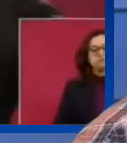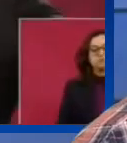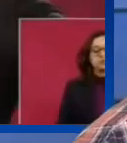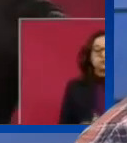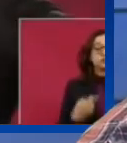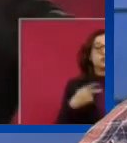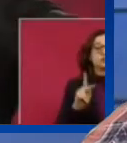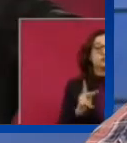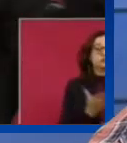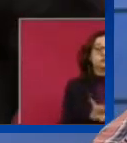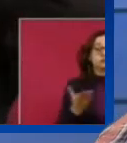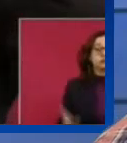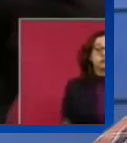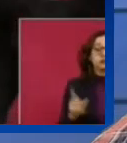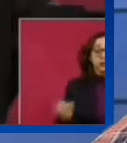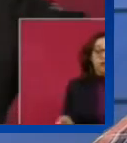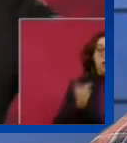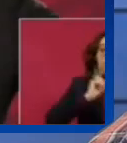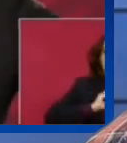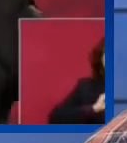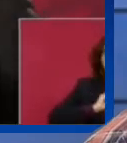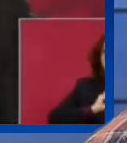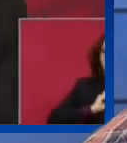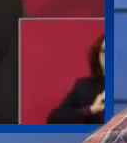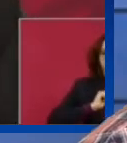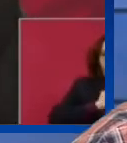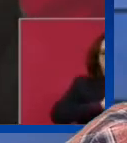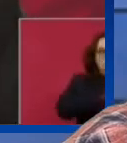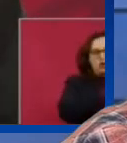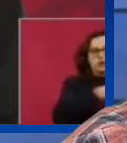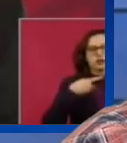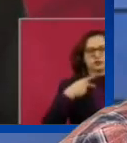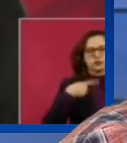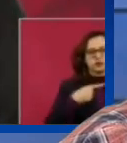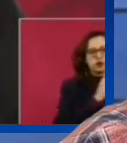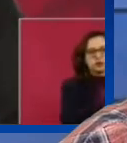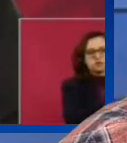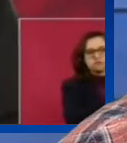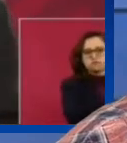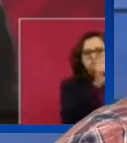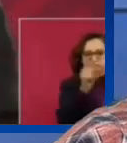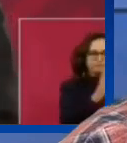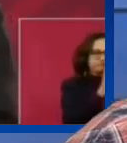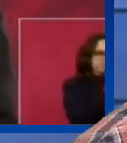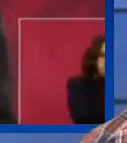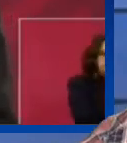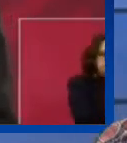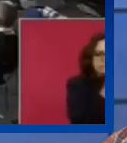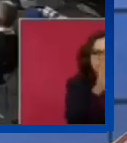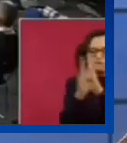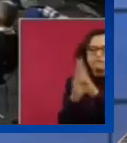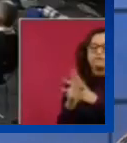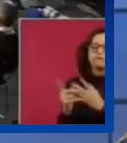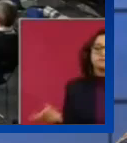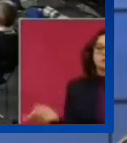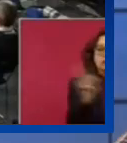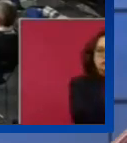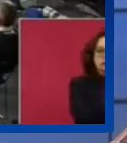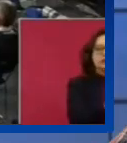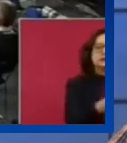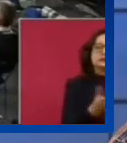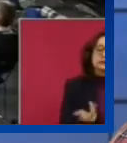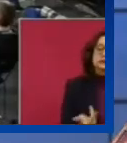espionaje. Pues bueno, asegura el presidente, ya los adversarios son quienes lo espían, pues ya el CISEN